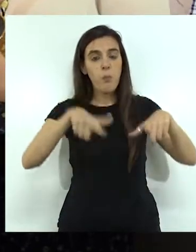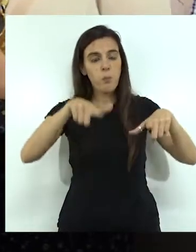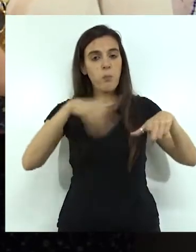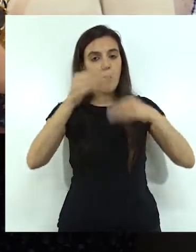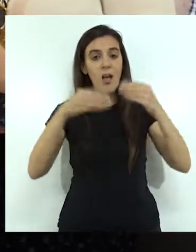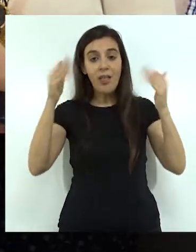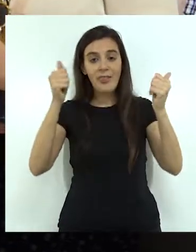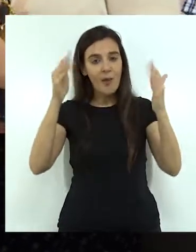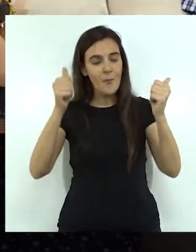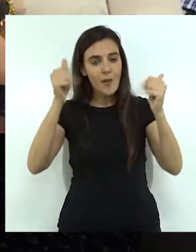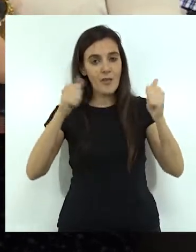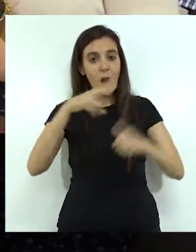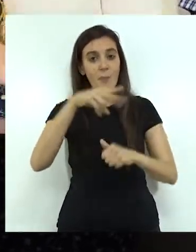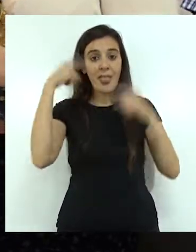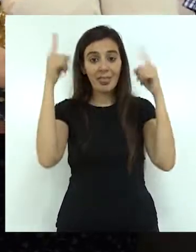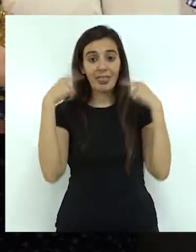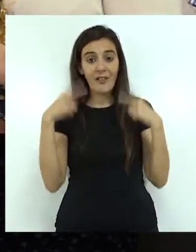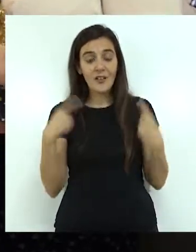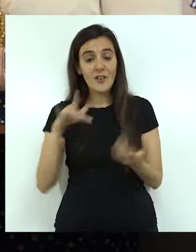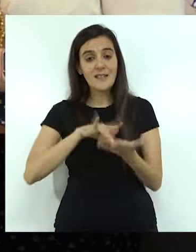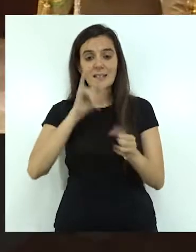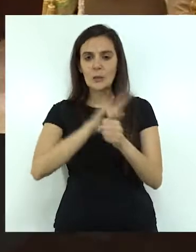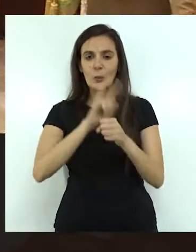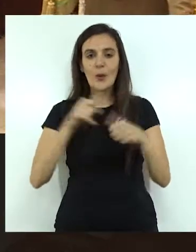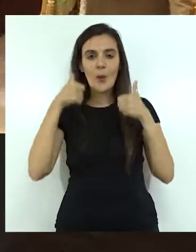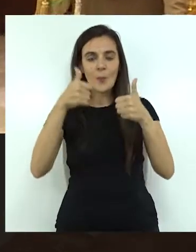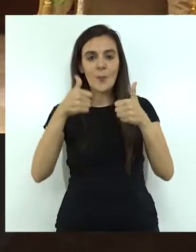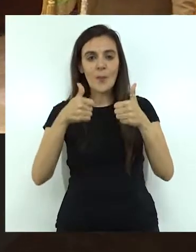hermandad del rocío que este lunes ha comenzado su peregrinar